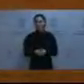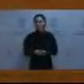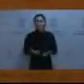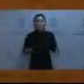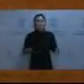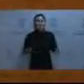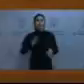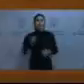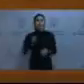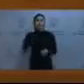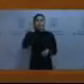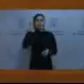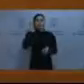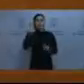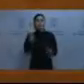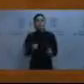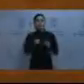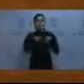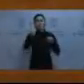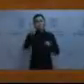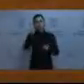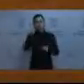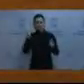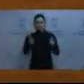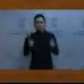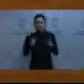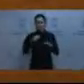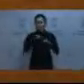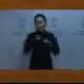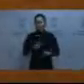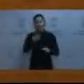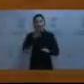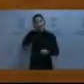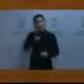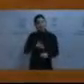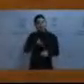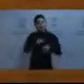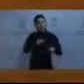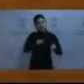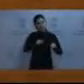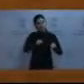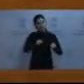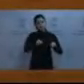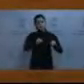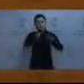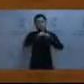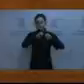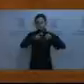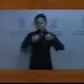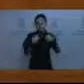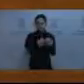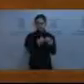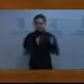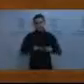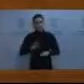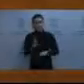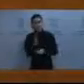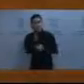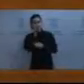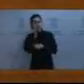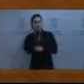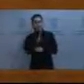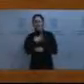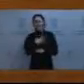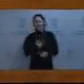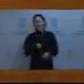acaba perjudicando a todos los asturianos, acaba perjudicando la credibilidad de un yacimiento que no debería tenerla perjudicada. Y no ha habido fuerzas, faltan fuerzas para afrontar